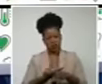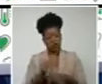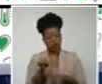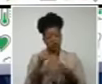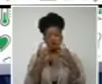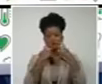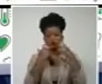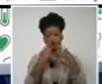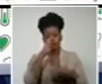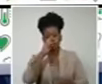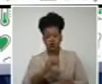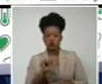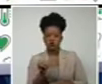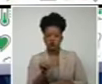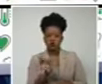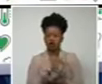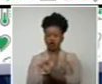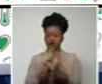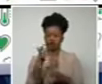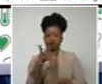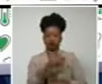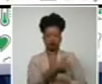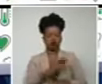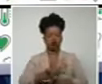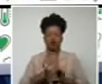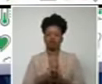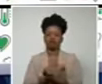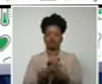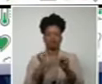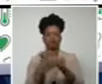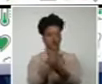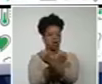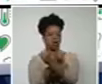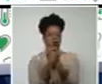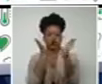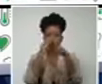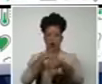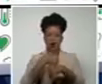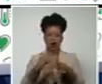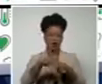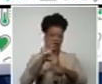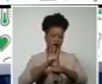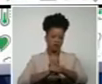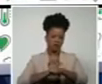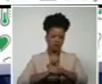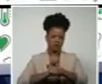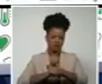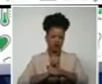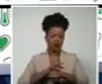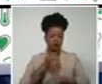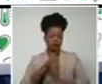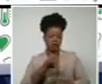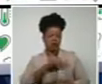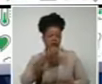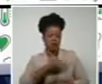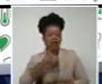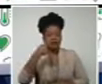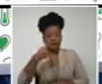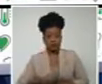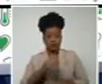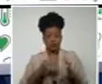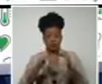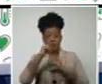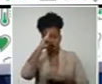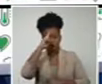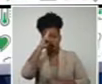infantes de una serie de enfermedades a las que él se ha referido en otras conferencias de prensa, pero se ha decidido por parte del Ministerio de Salud